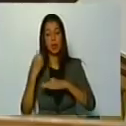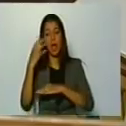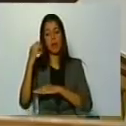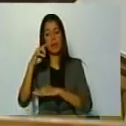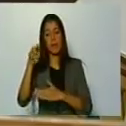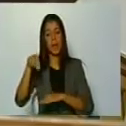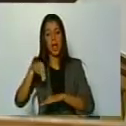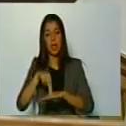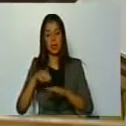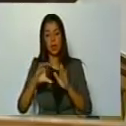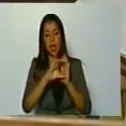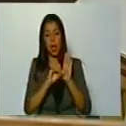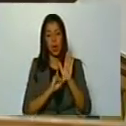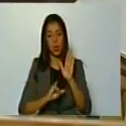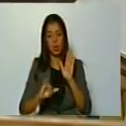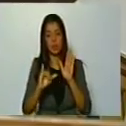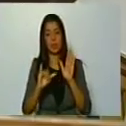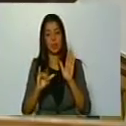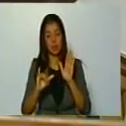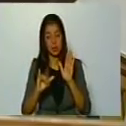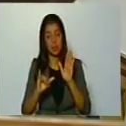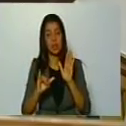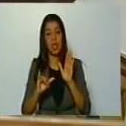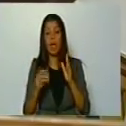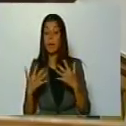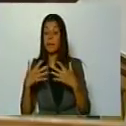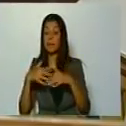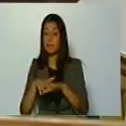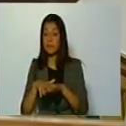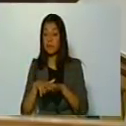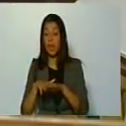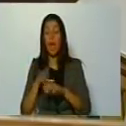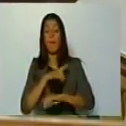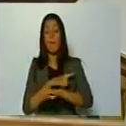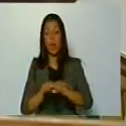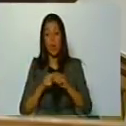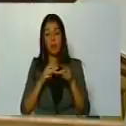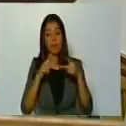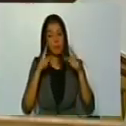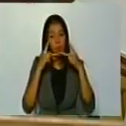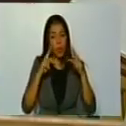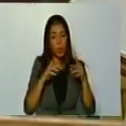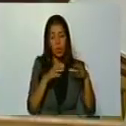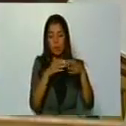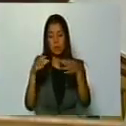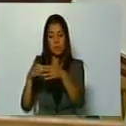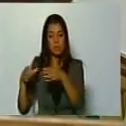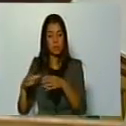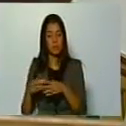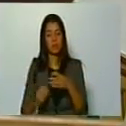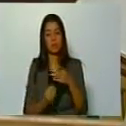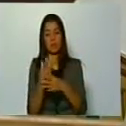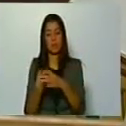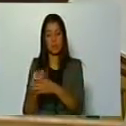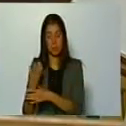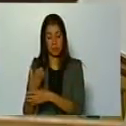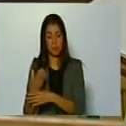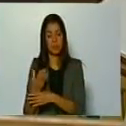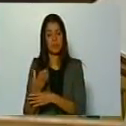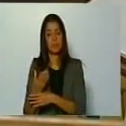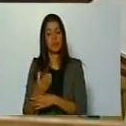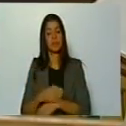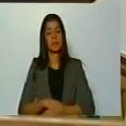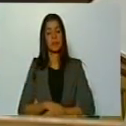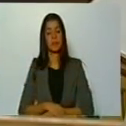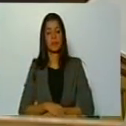Nacional Constituyente en armonía con los poderes públicos constituidos. Considerando